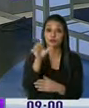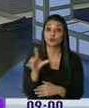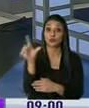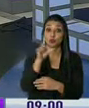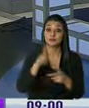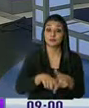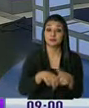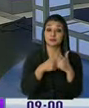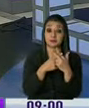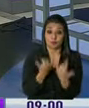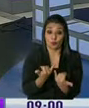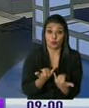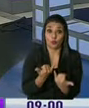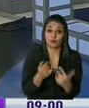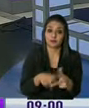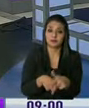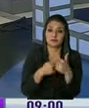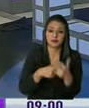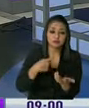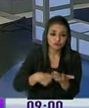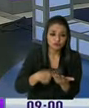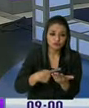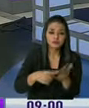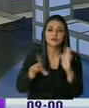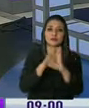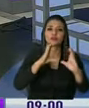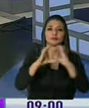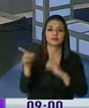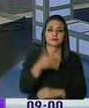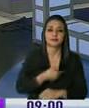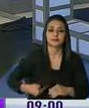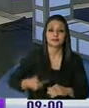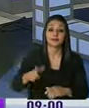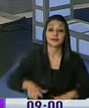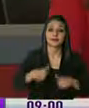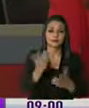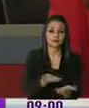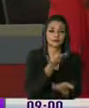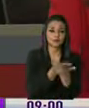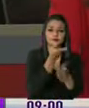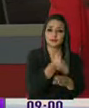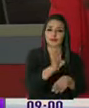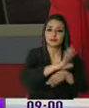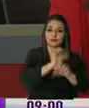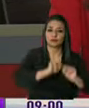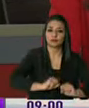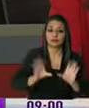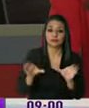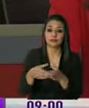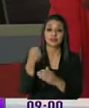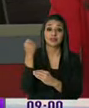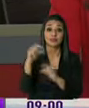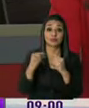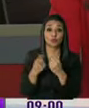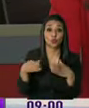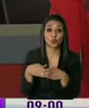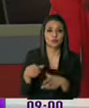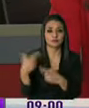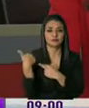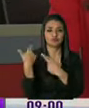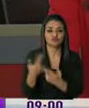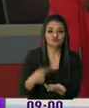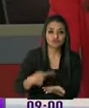podría iniciarse el análisis del proyecto de ley de comunicación enviado por el presidente Lenín Moreno a la Asamblea Nacional. La Comisión de Derechos Colectivos será la responsable